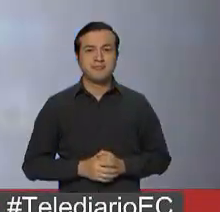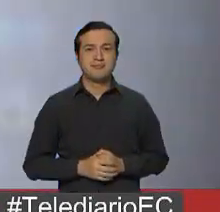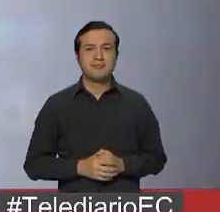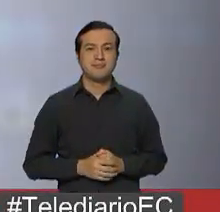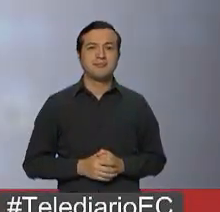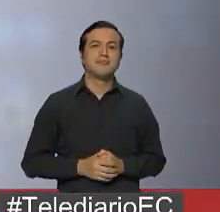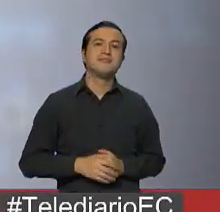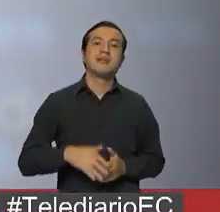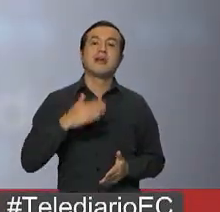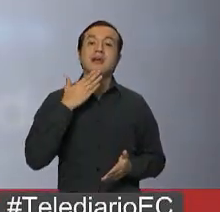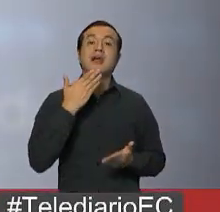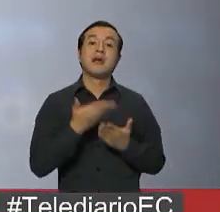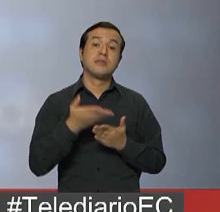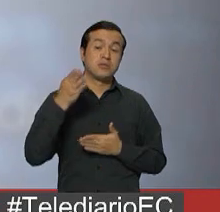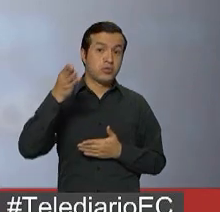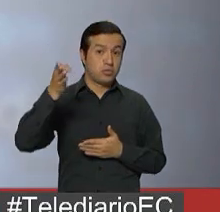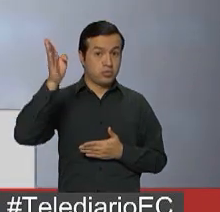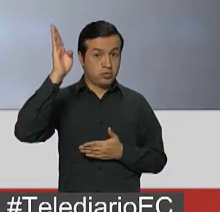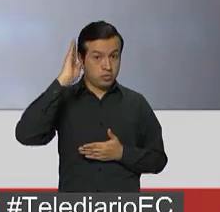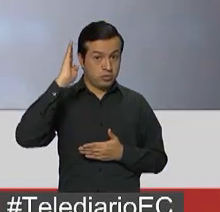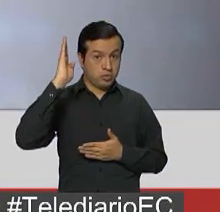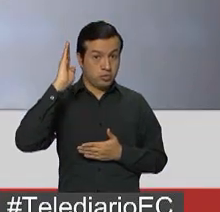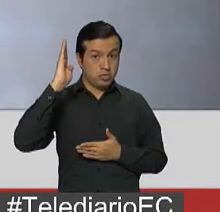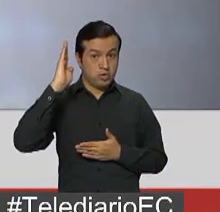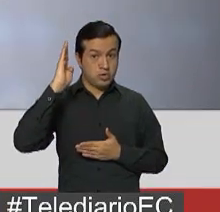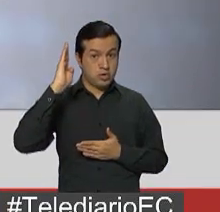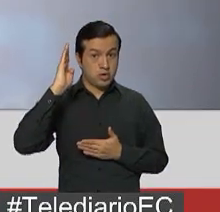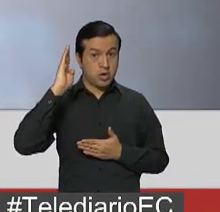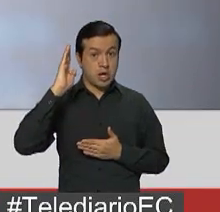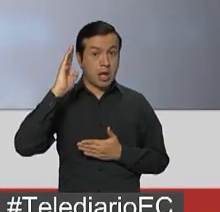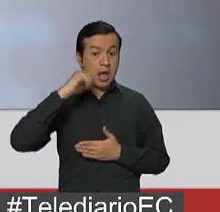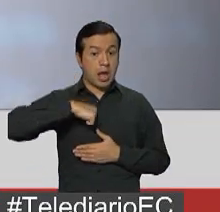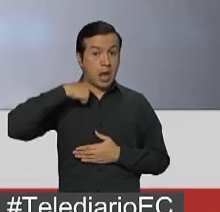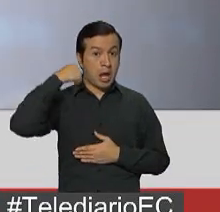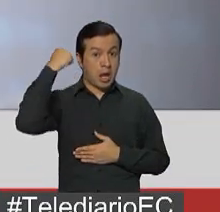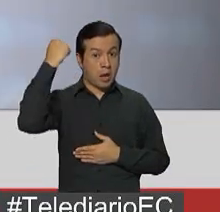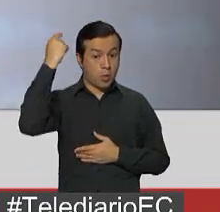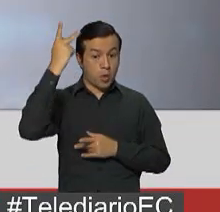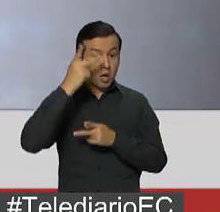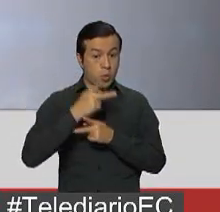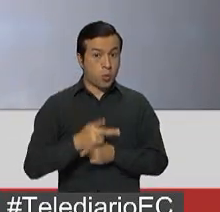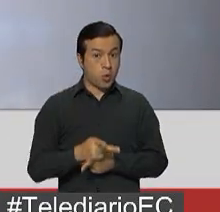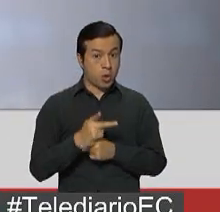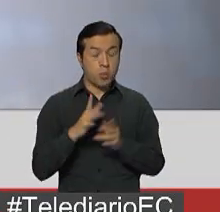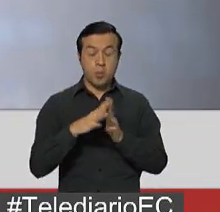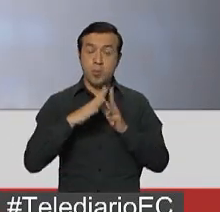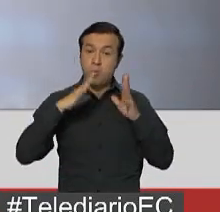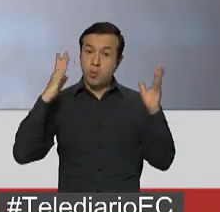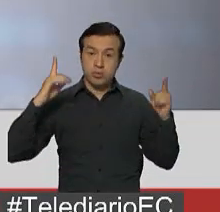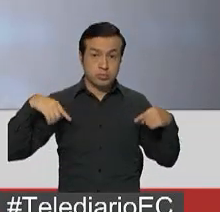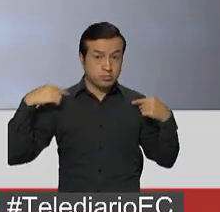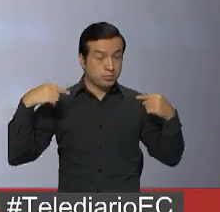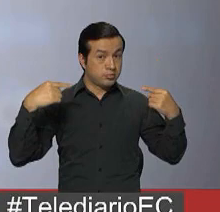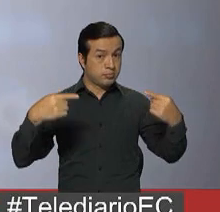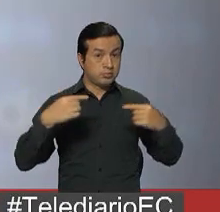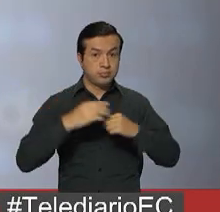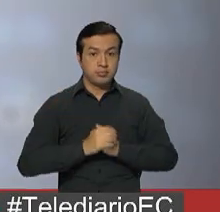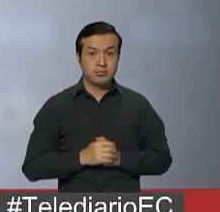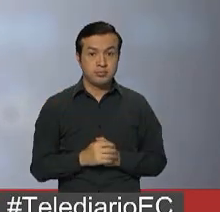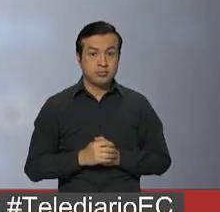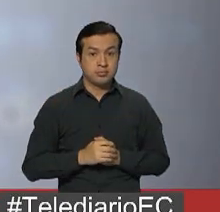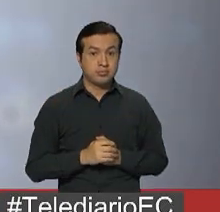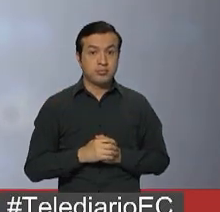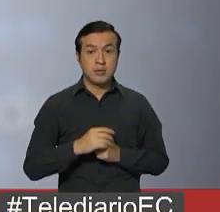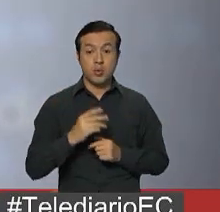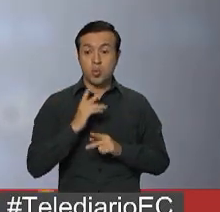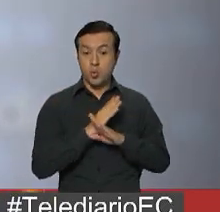pasas a diosito y en nuestros héroes sin cama que nos quedan muchos días que no nos